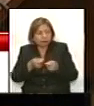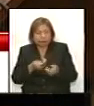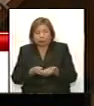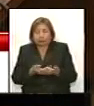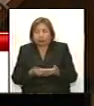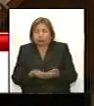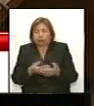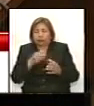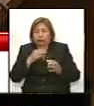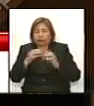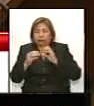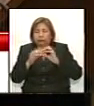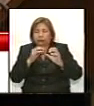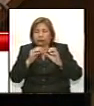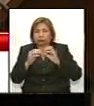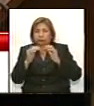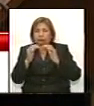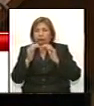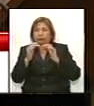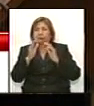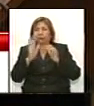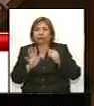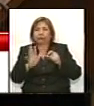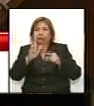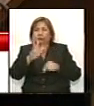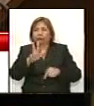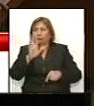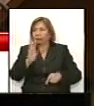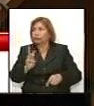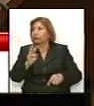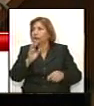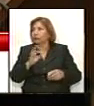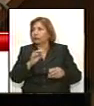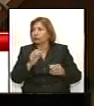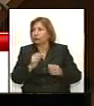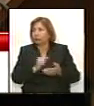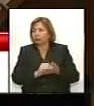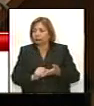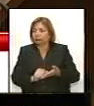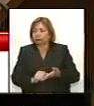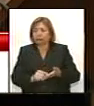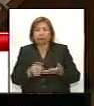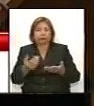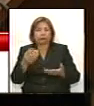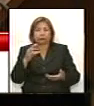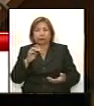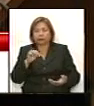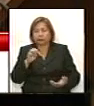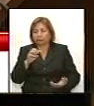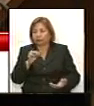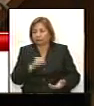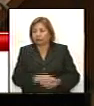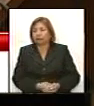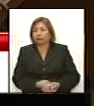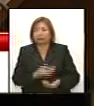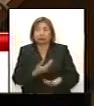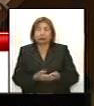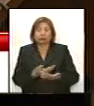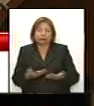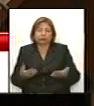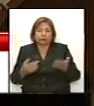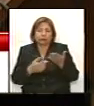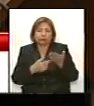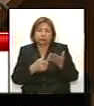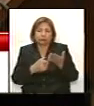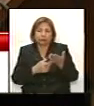de telecomunicaciones demoraban 3, 6, 9, 12 meses en informar sobre números IP o informar sobre herramientas